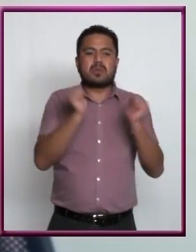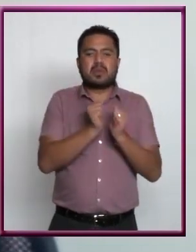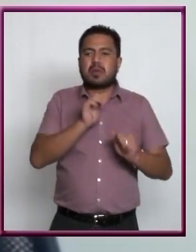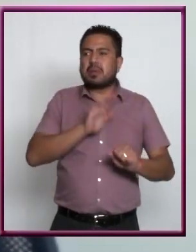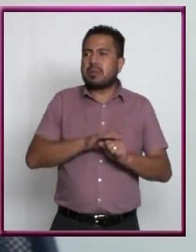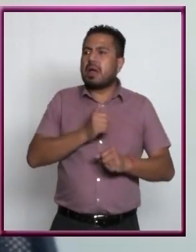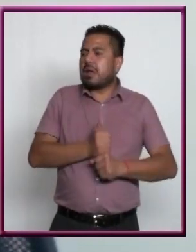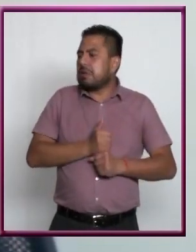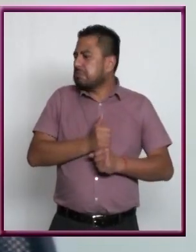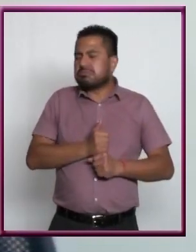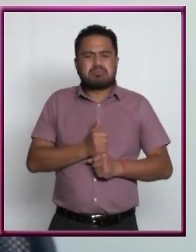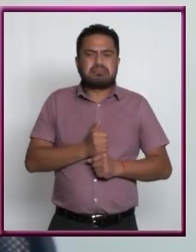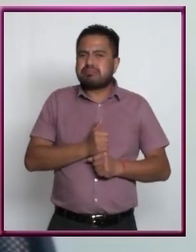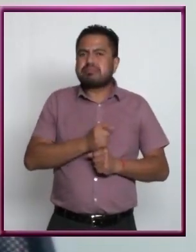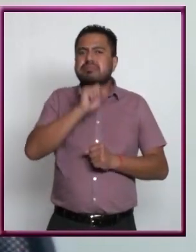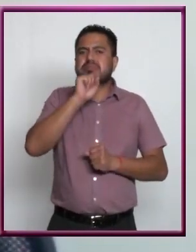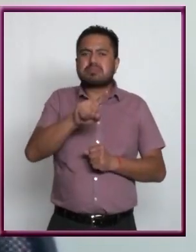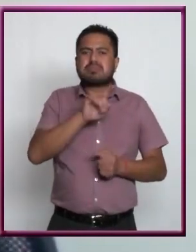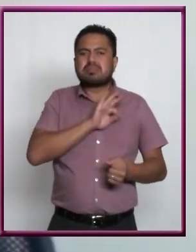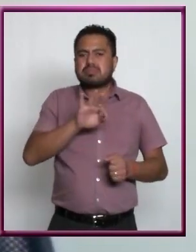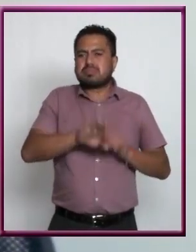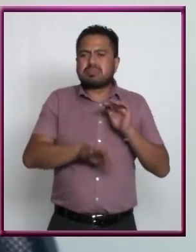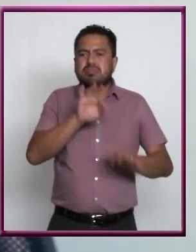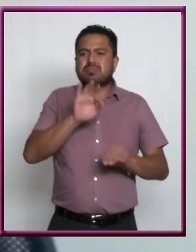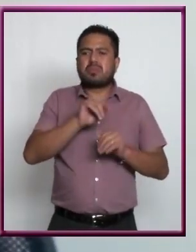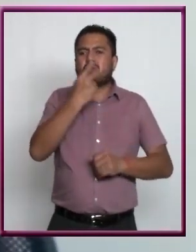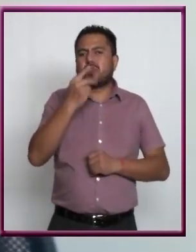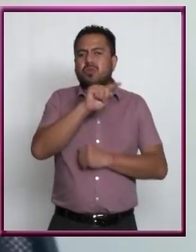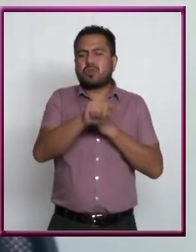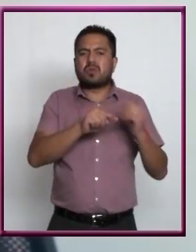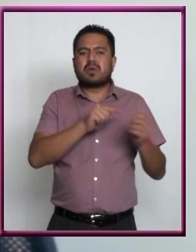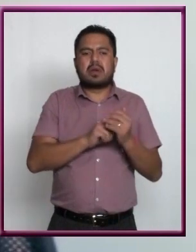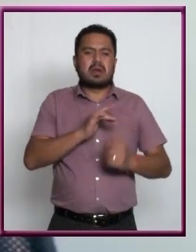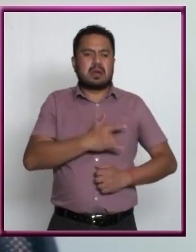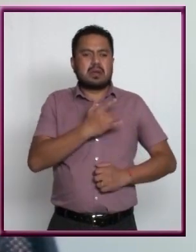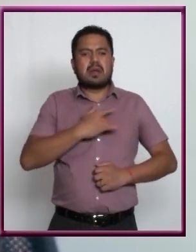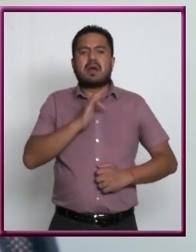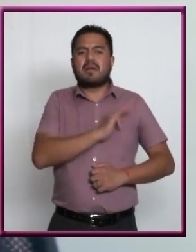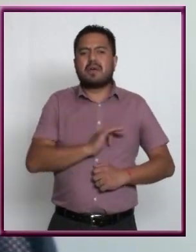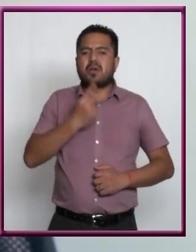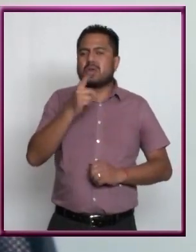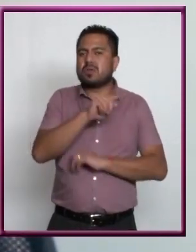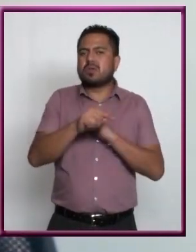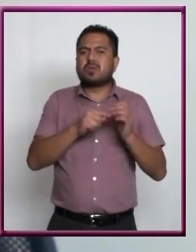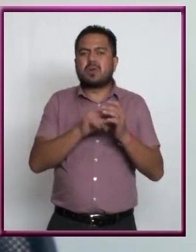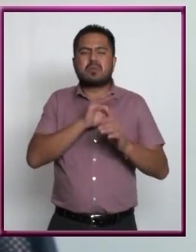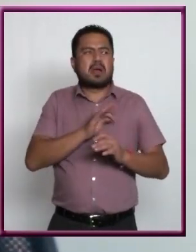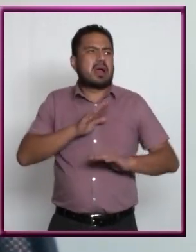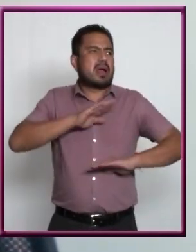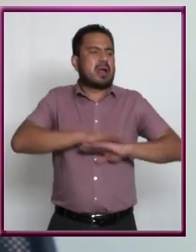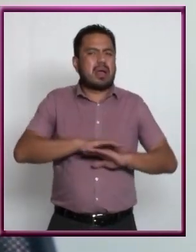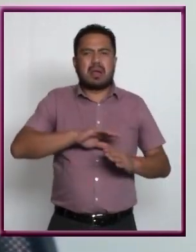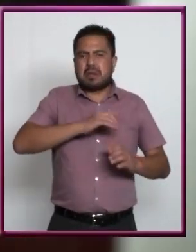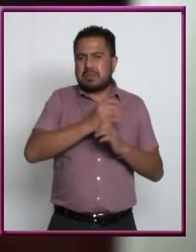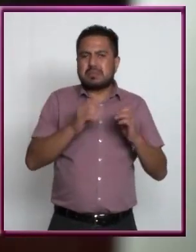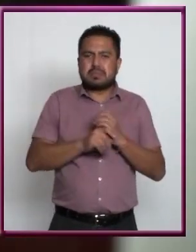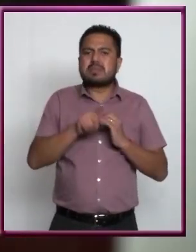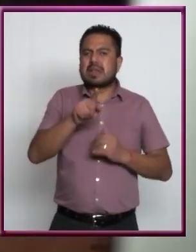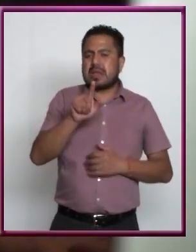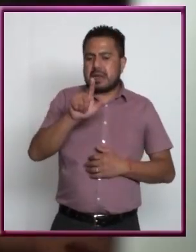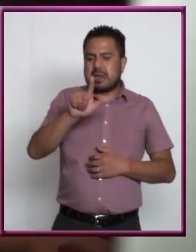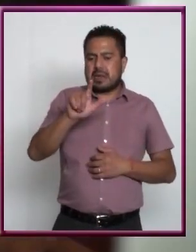Lejos de sufrirlo, creo que también es bonito saber que en dos lugares eres feliz y en dos lugares puedes establecer y llamarlo hogar.